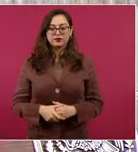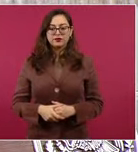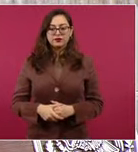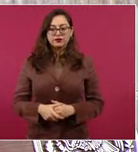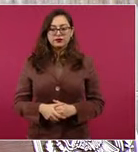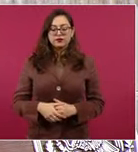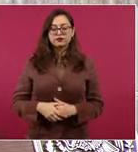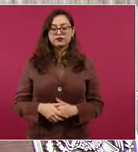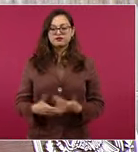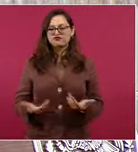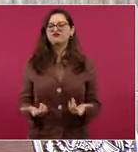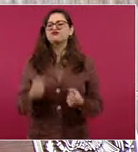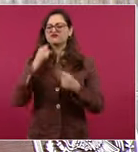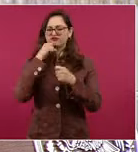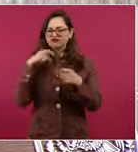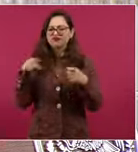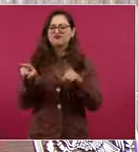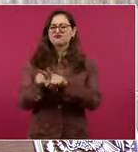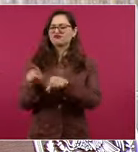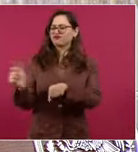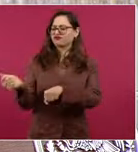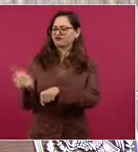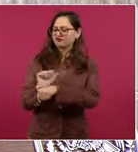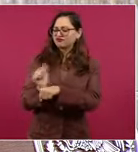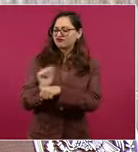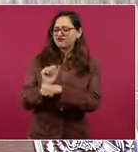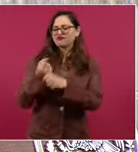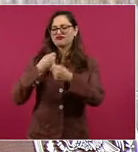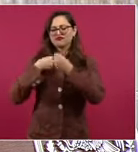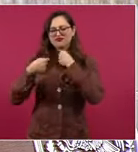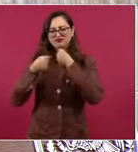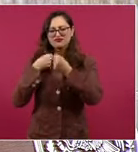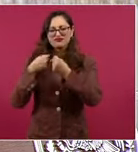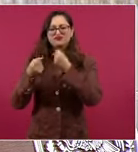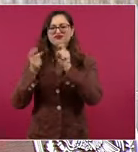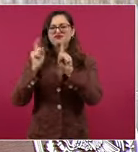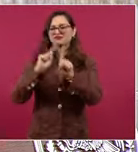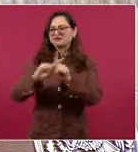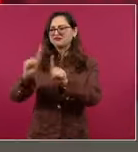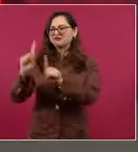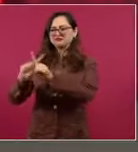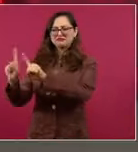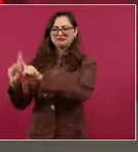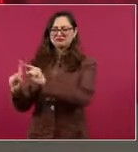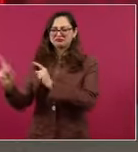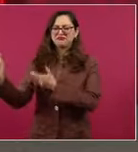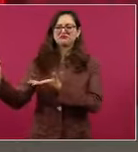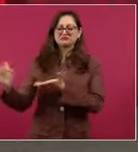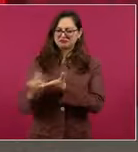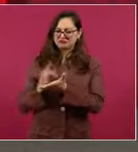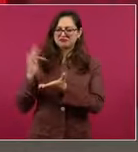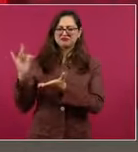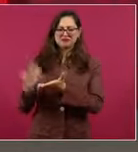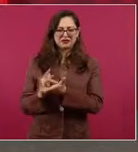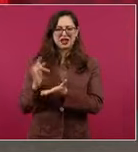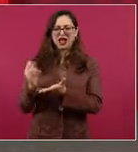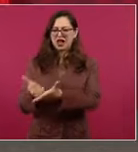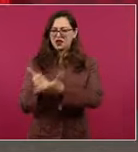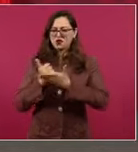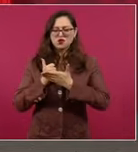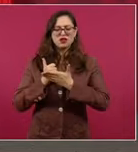Y actores y periodistas que están ayudando, y muchísima gente,